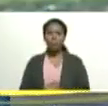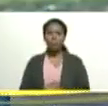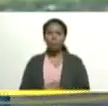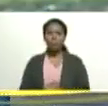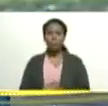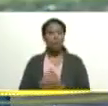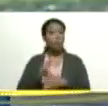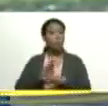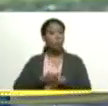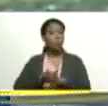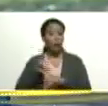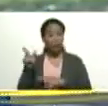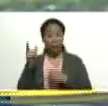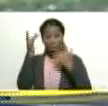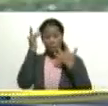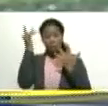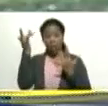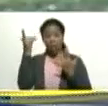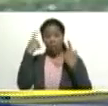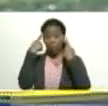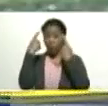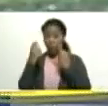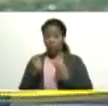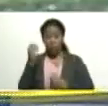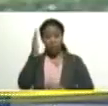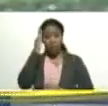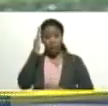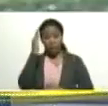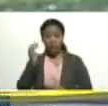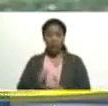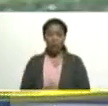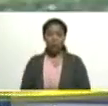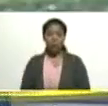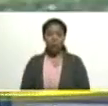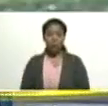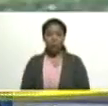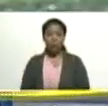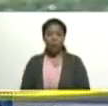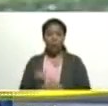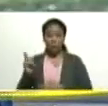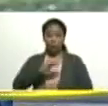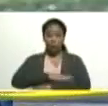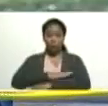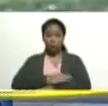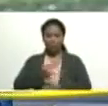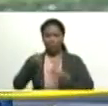por todo su conocimiento, por todo su profesionalismo, por toda su actitud.